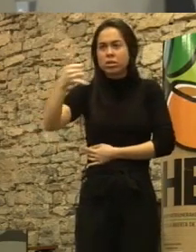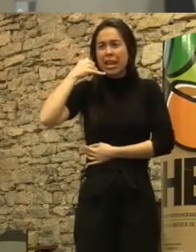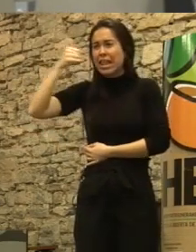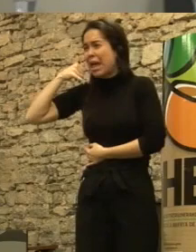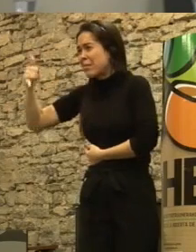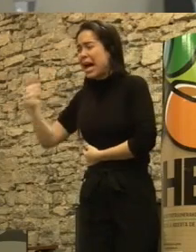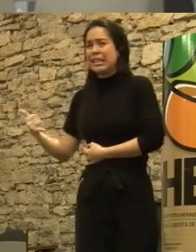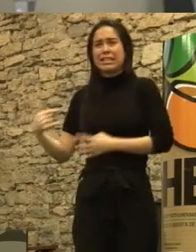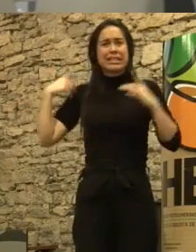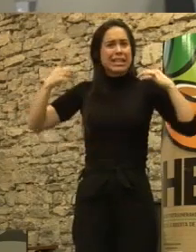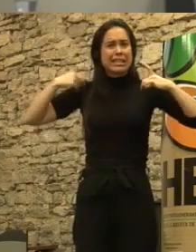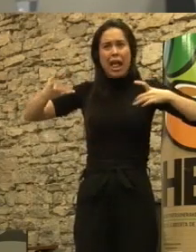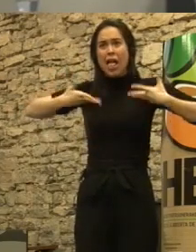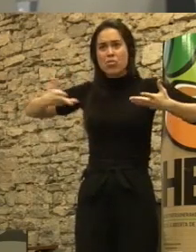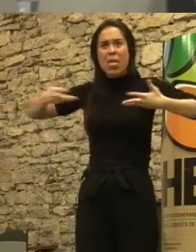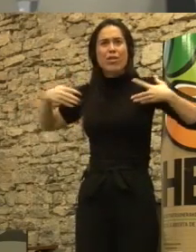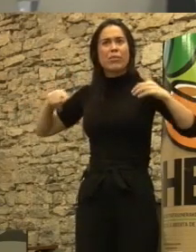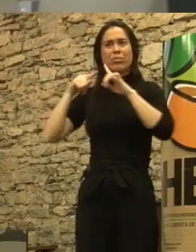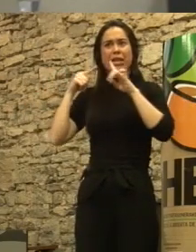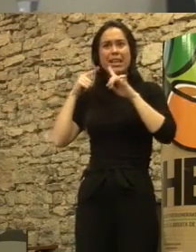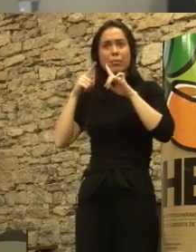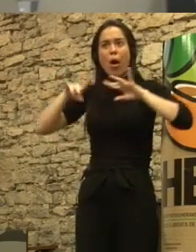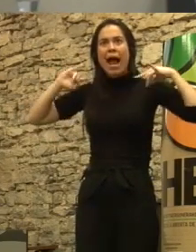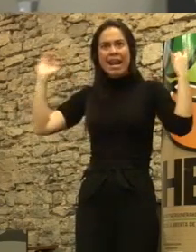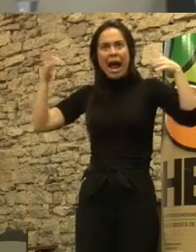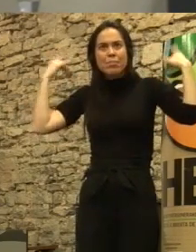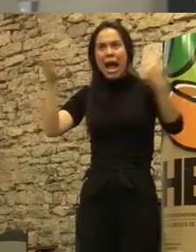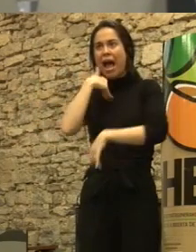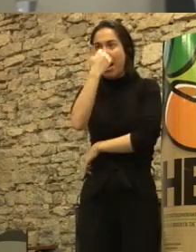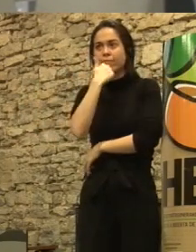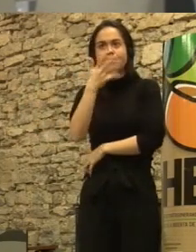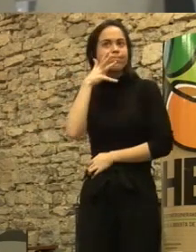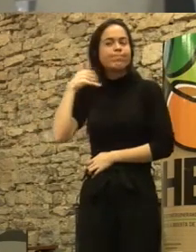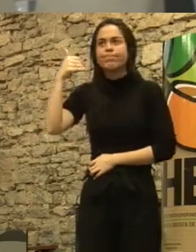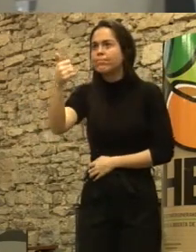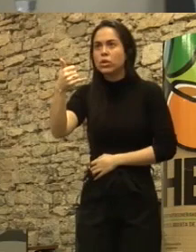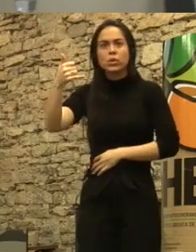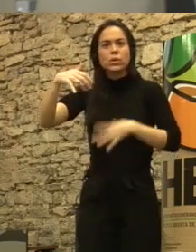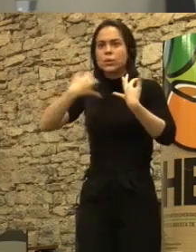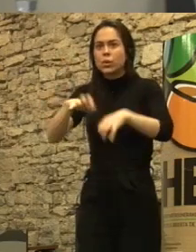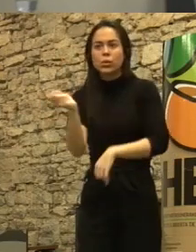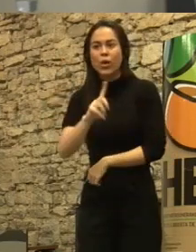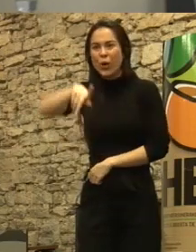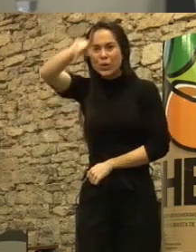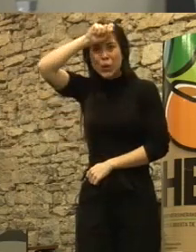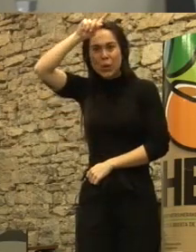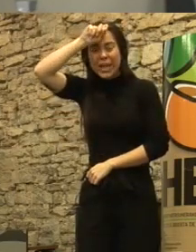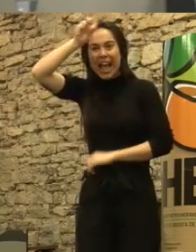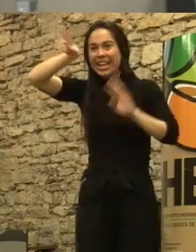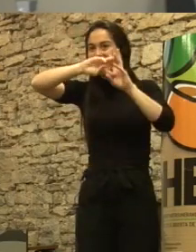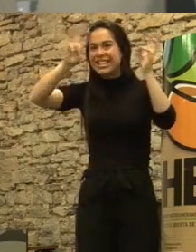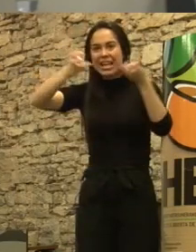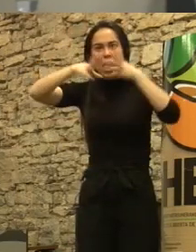gente o hacer saltar una alarma y no funcionaba. El gobierno turco apagó